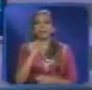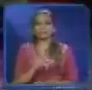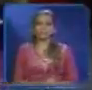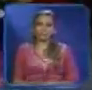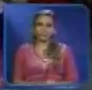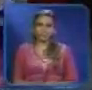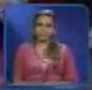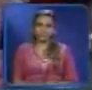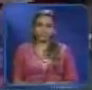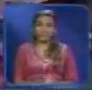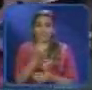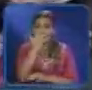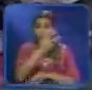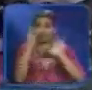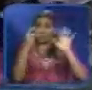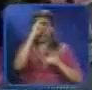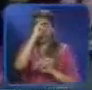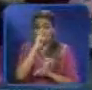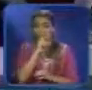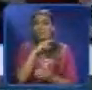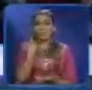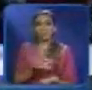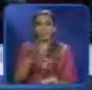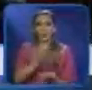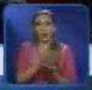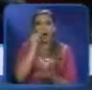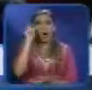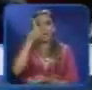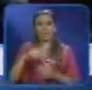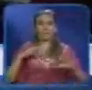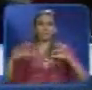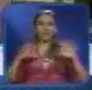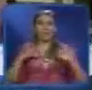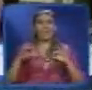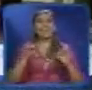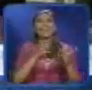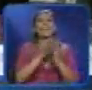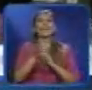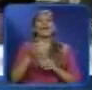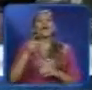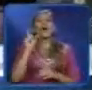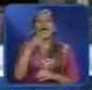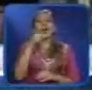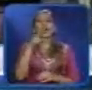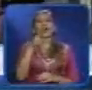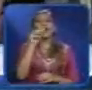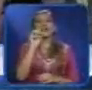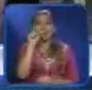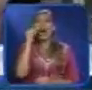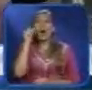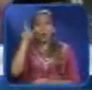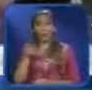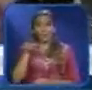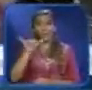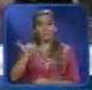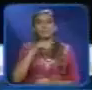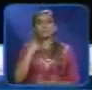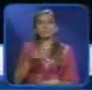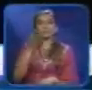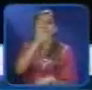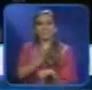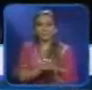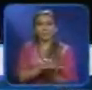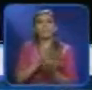A los 57 años falleció el consagrado actor protagonista de Ghost, La Sombra del Amor, en la que hiciera la inolvidable escena del Torno de